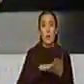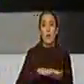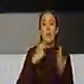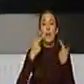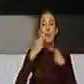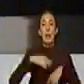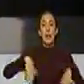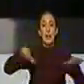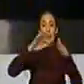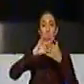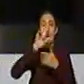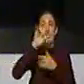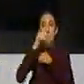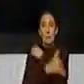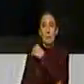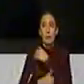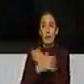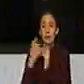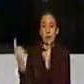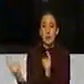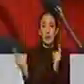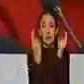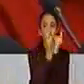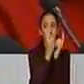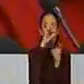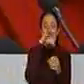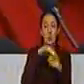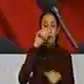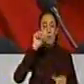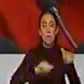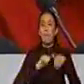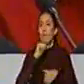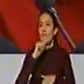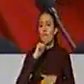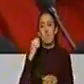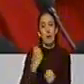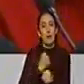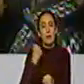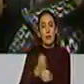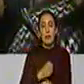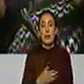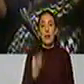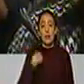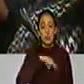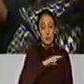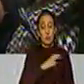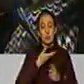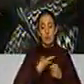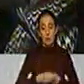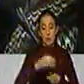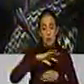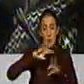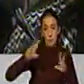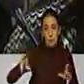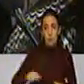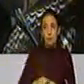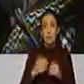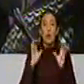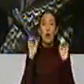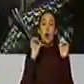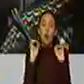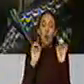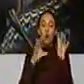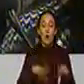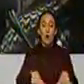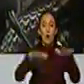manejo de Diana Tamaint al frente del ente electoral. Nosotros tenemos miedo de fraude. Ojalá en el Pleno de la Asamblea Nacional contemos